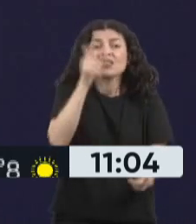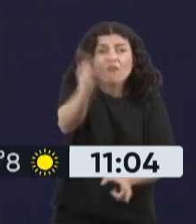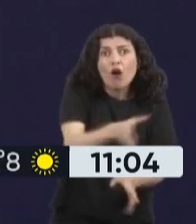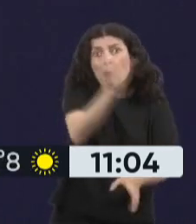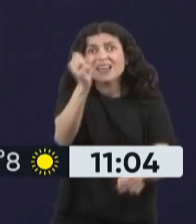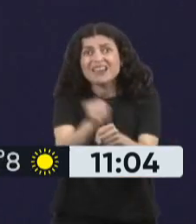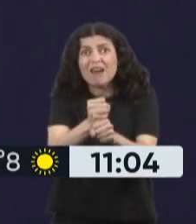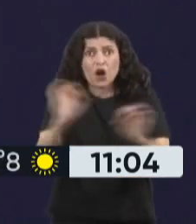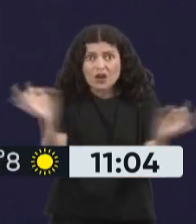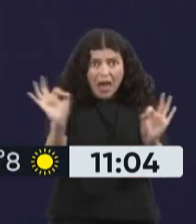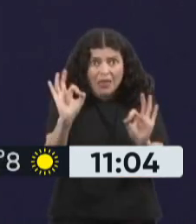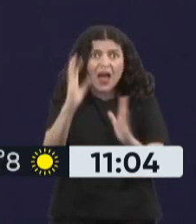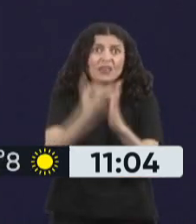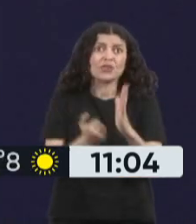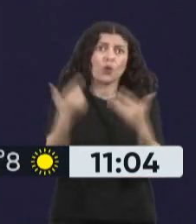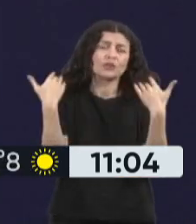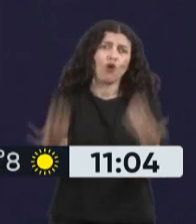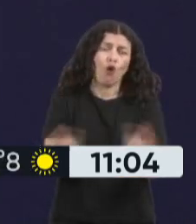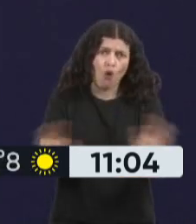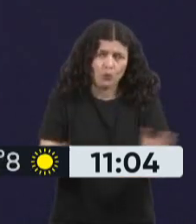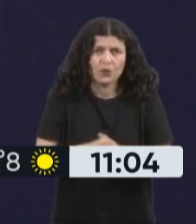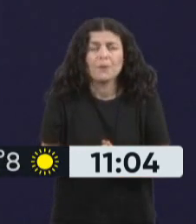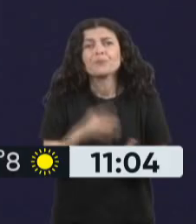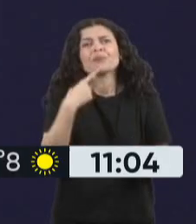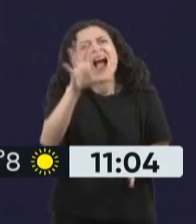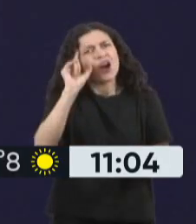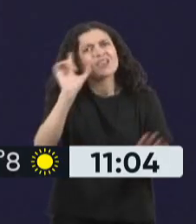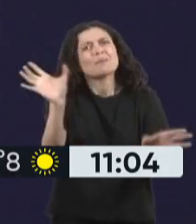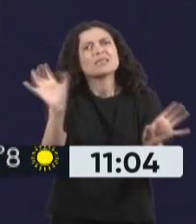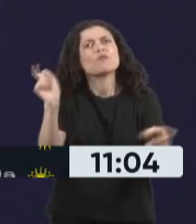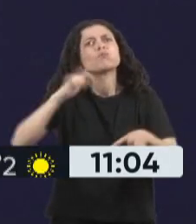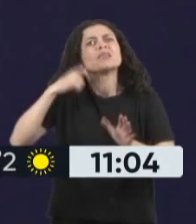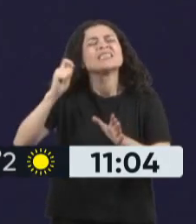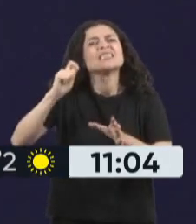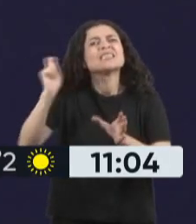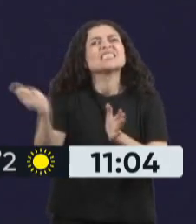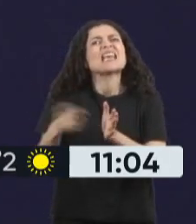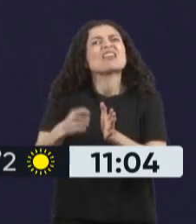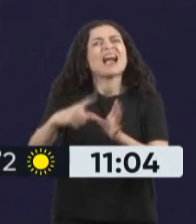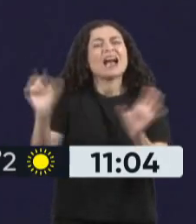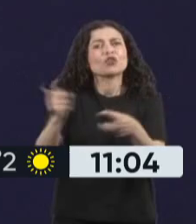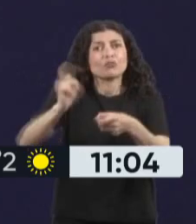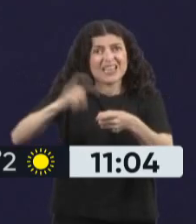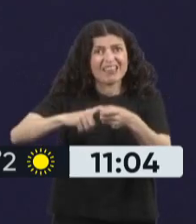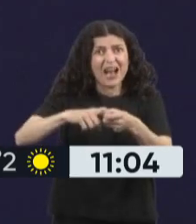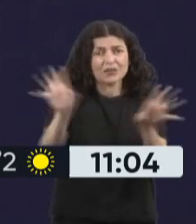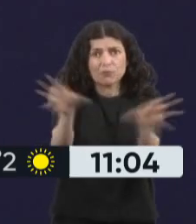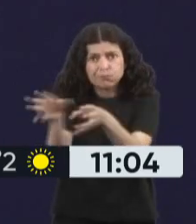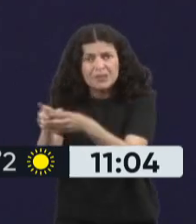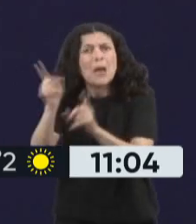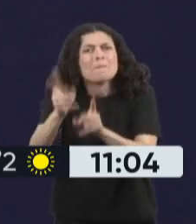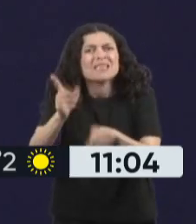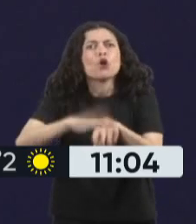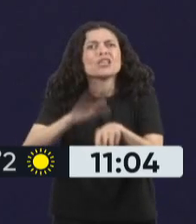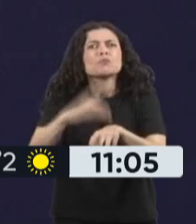cobra. Recordemos que estos sindicatos son los mismos que festejaron el cierre del aeropuerto del Palomar en